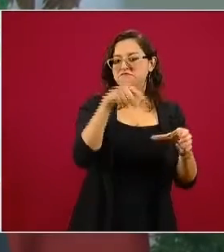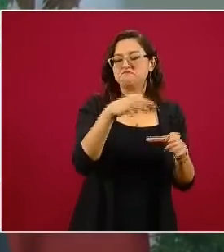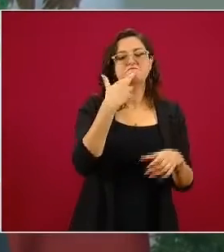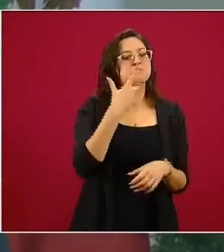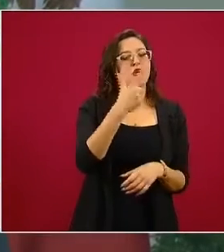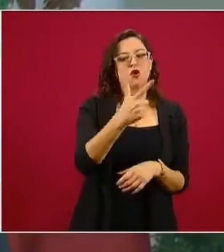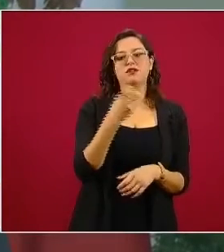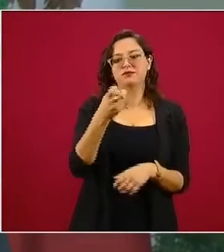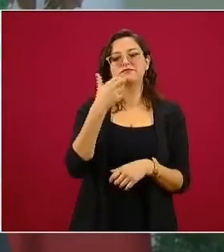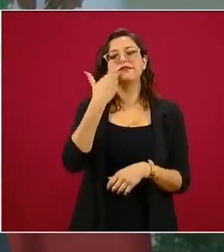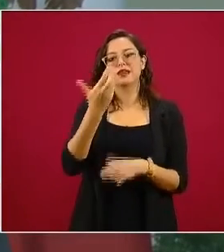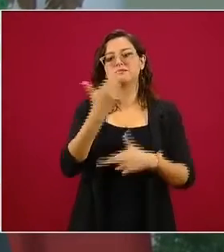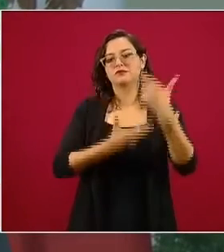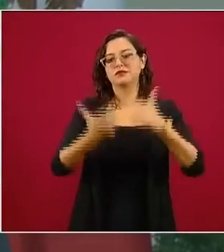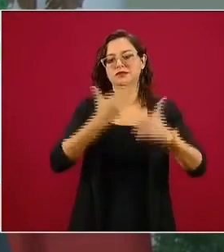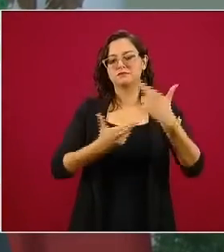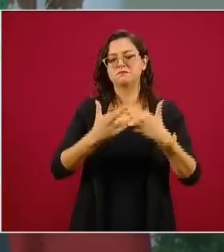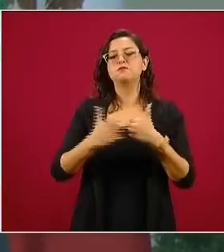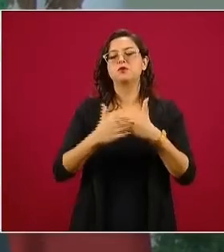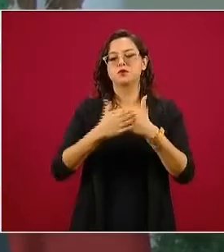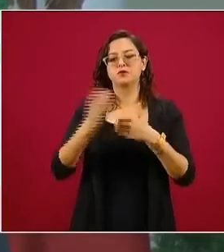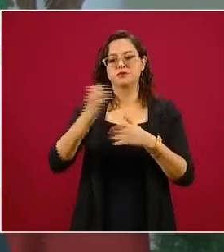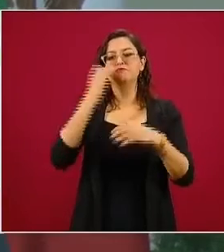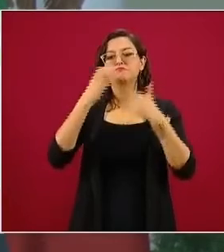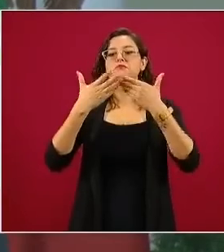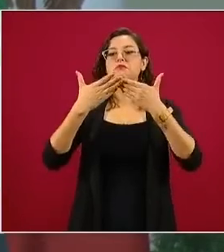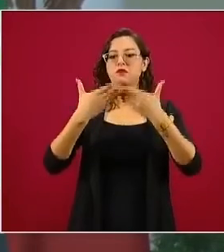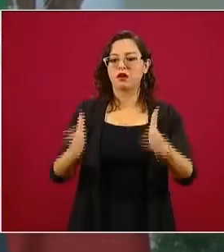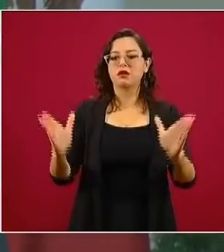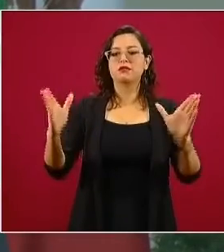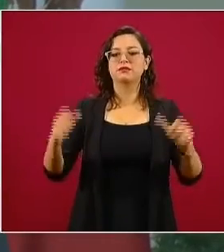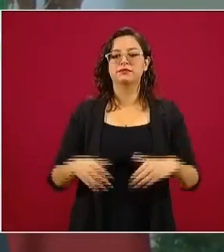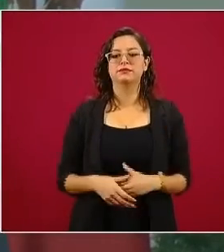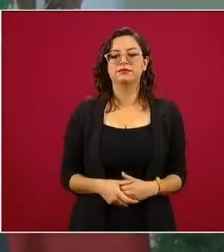aulas. Vamos a abrir las escuelas en otoño.